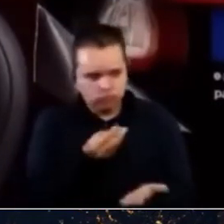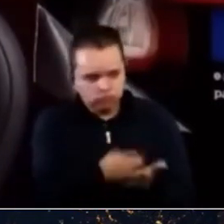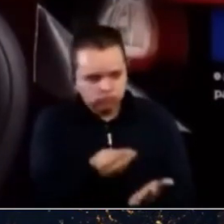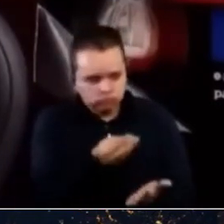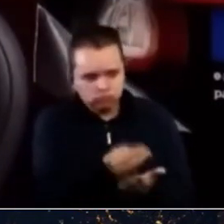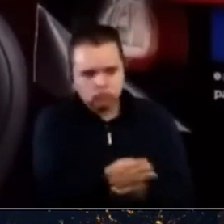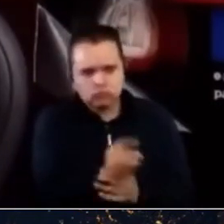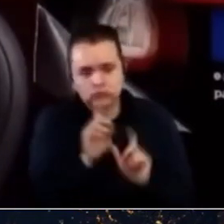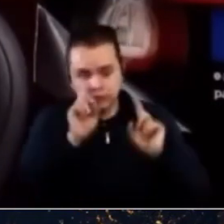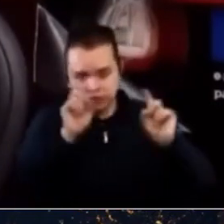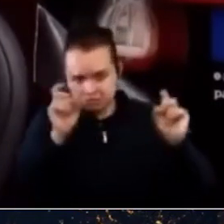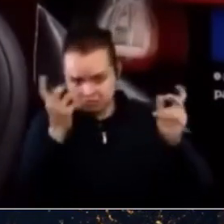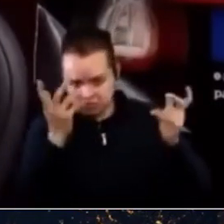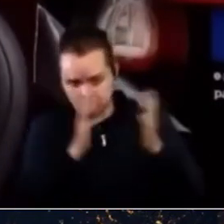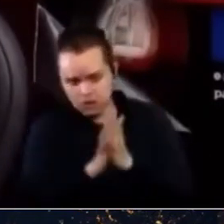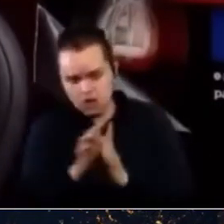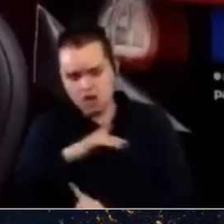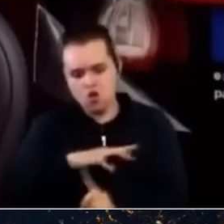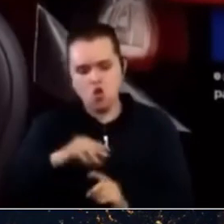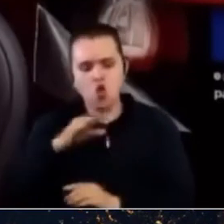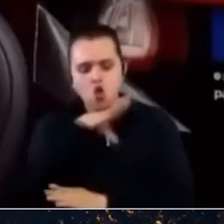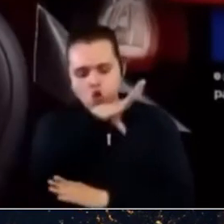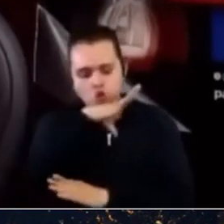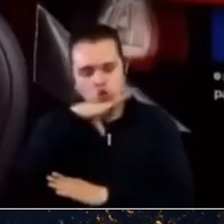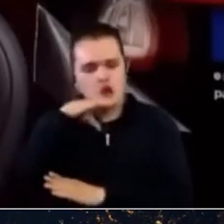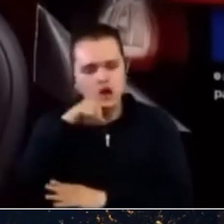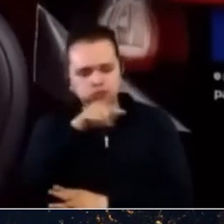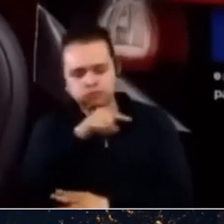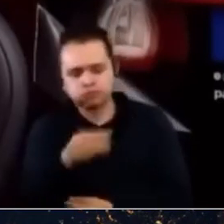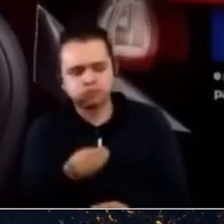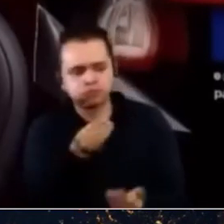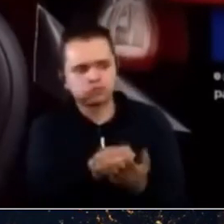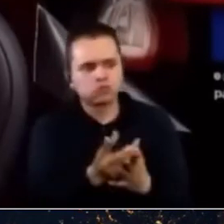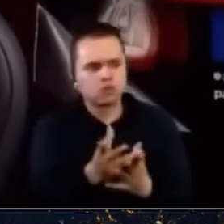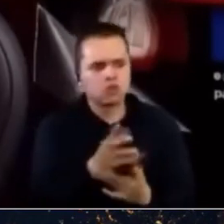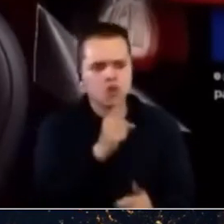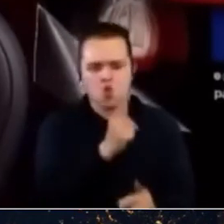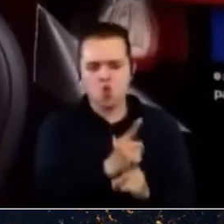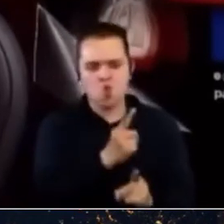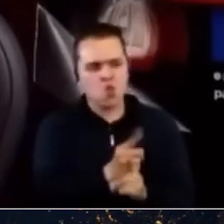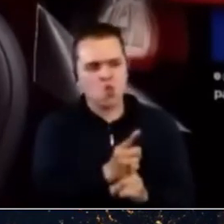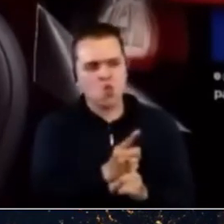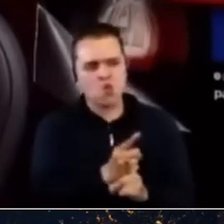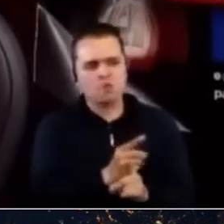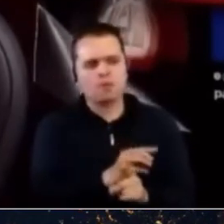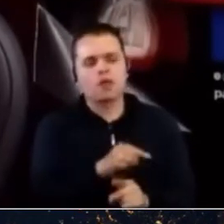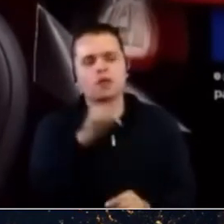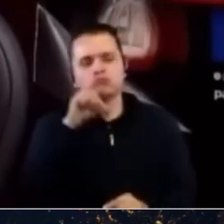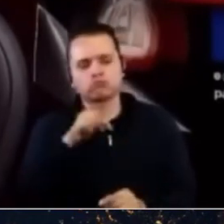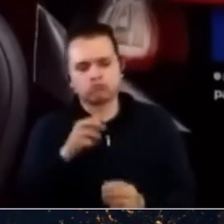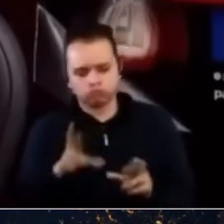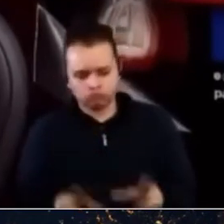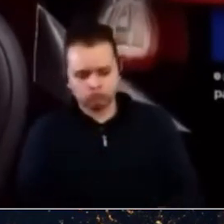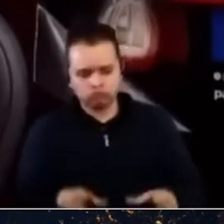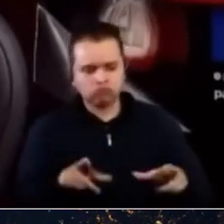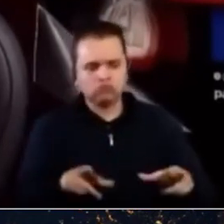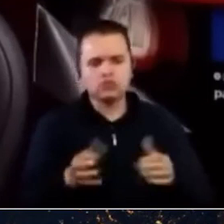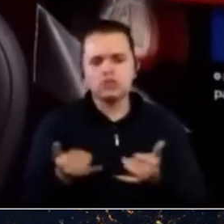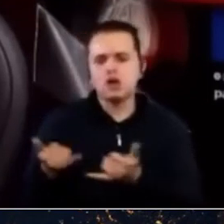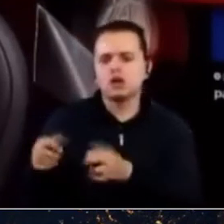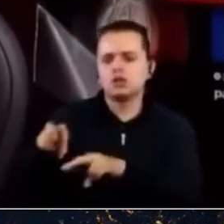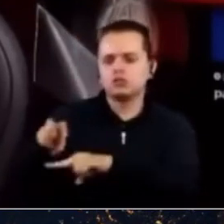invertidos, también entre comillas, en el sector rural, pero todavía no se les ha cumplido. Aquí se les regalaron